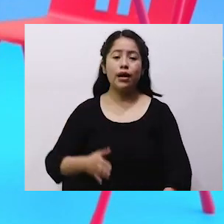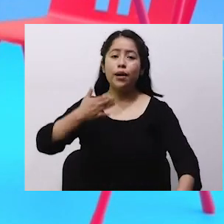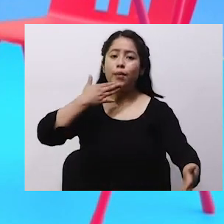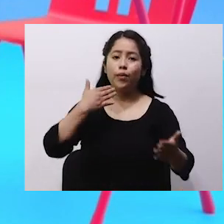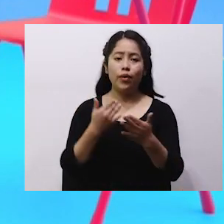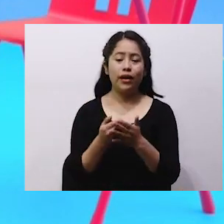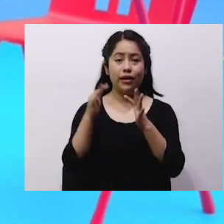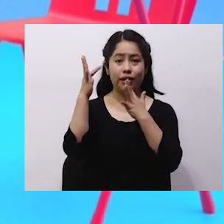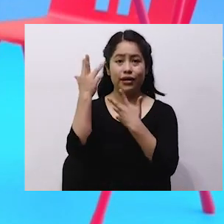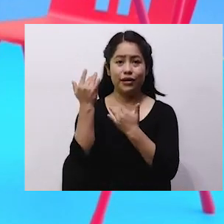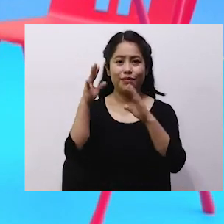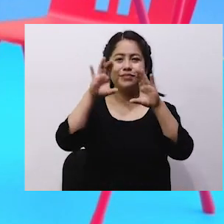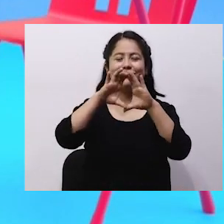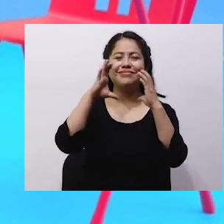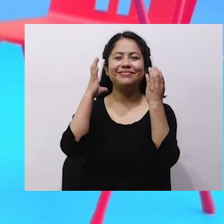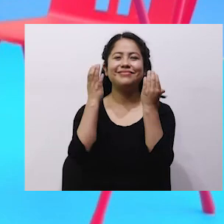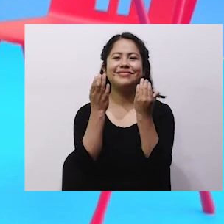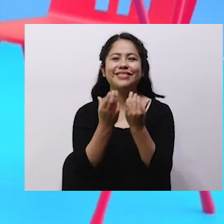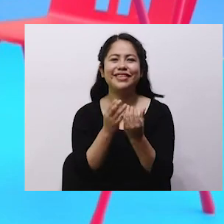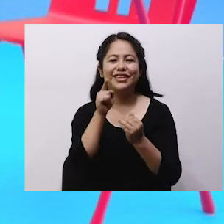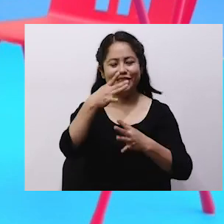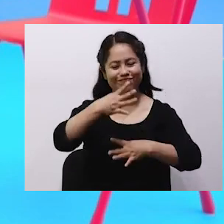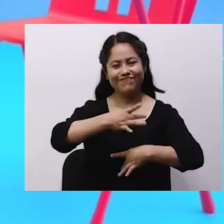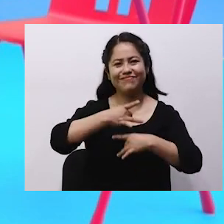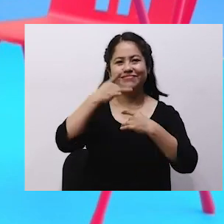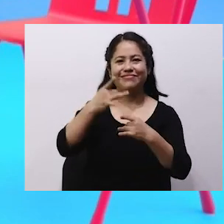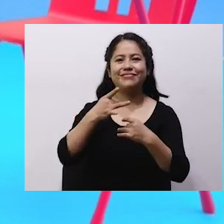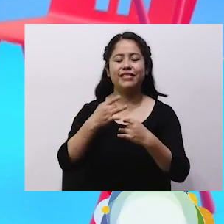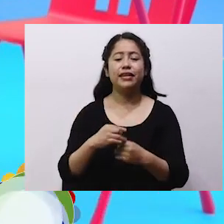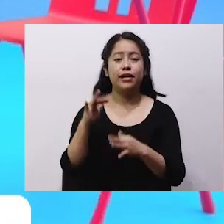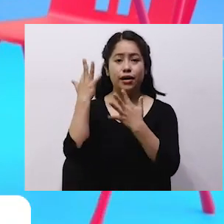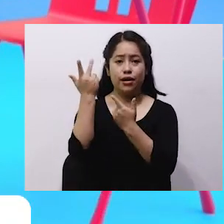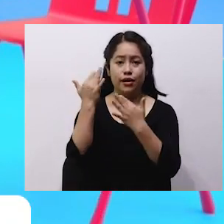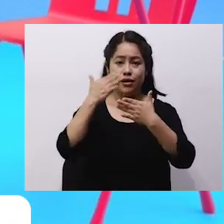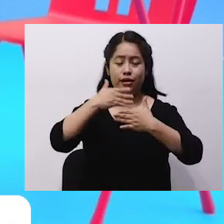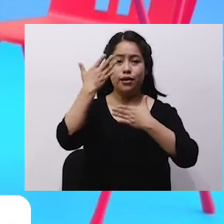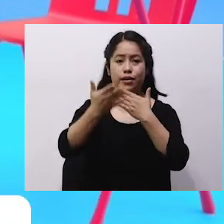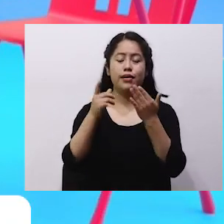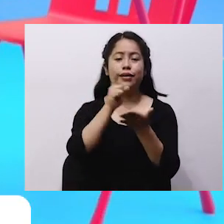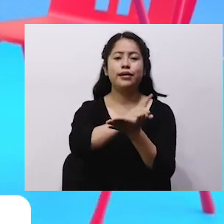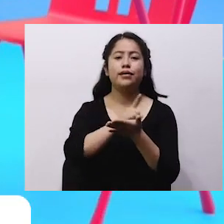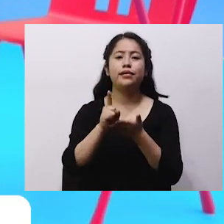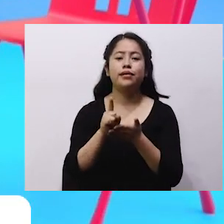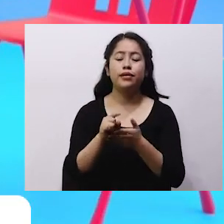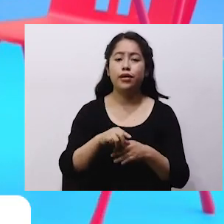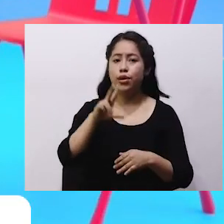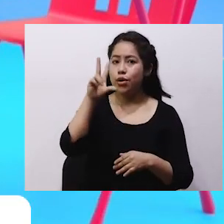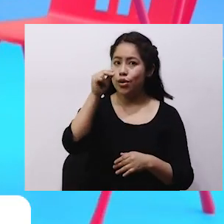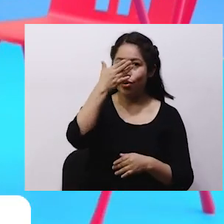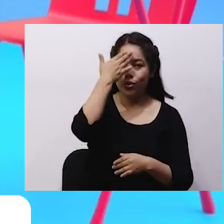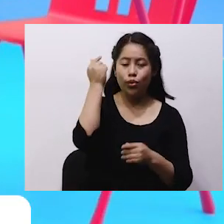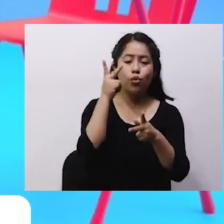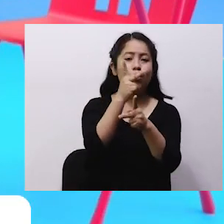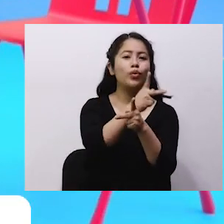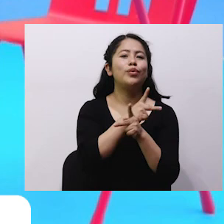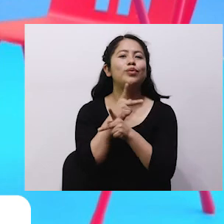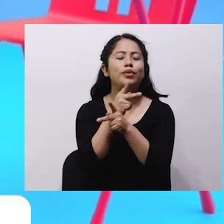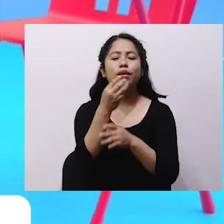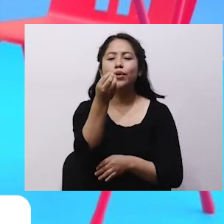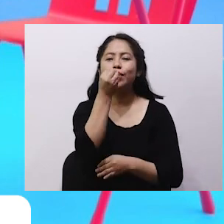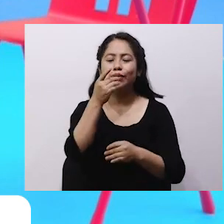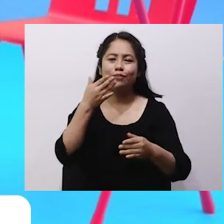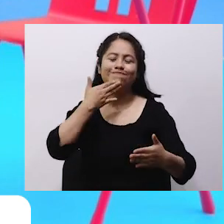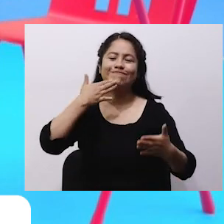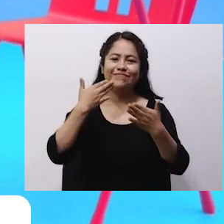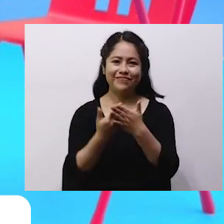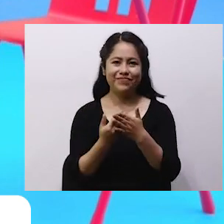nervioso. Bueno, espero que la clase haya sido de su agrado. Los espero la siguiente semana. No se olviden de